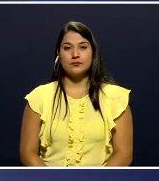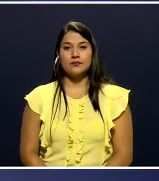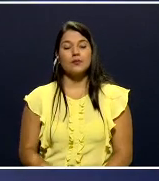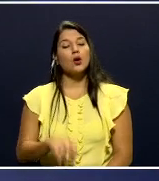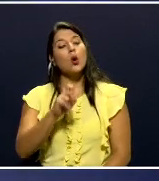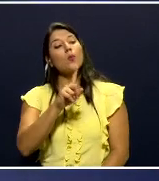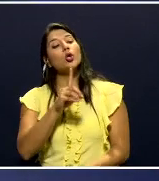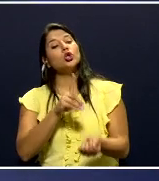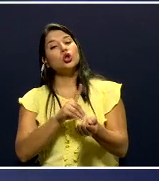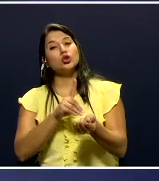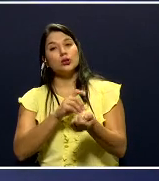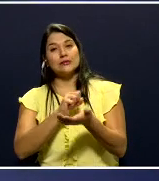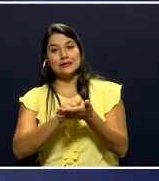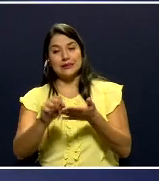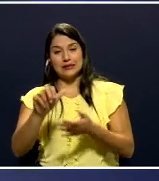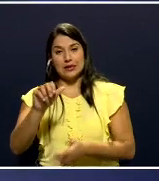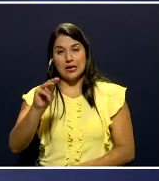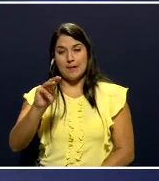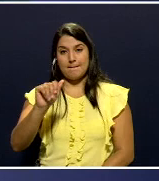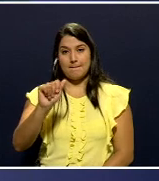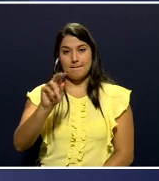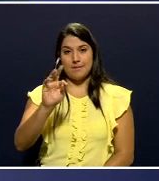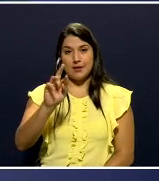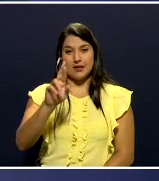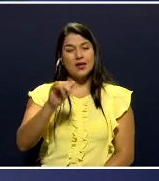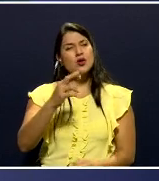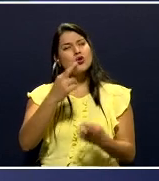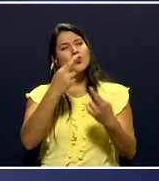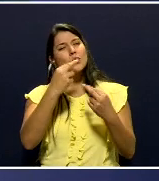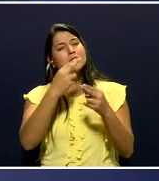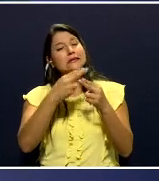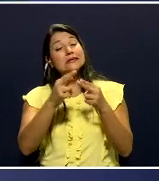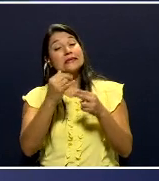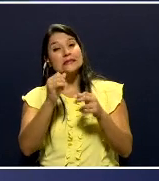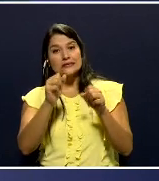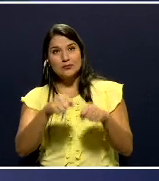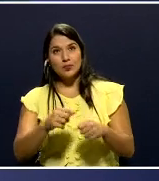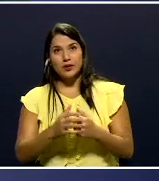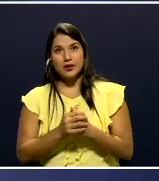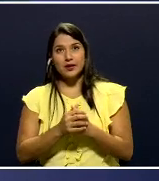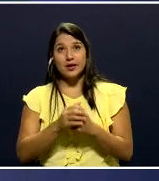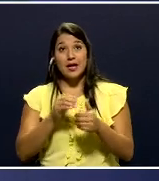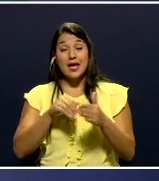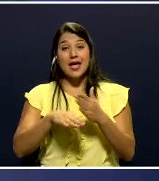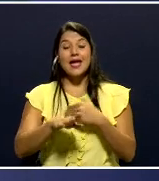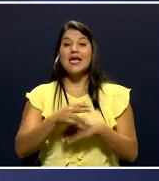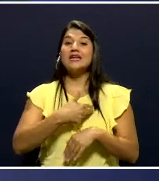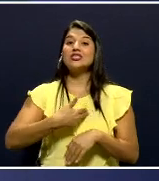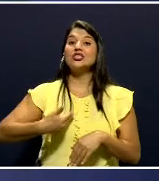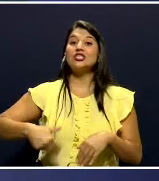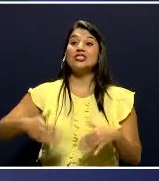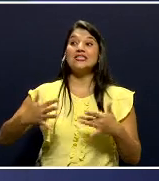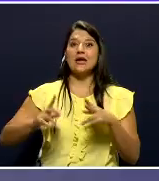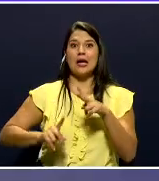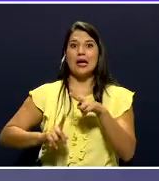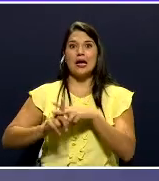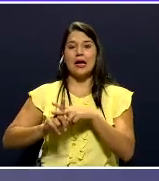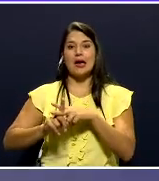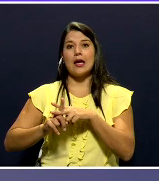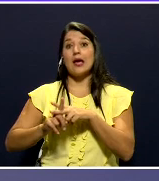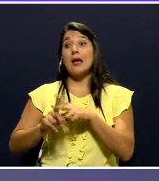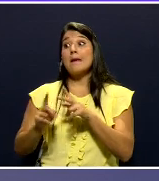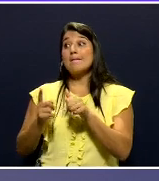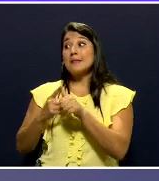Pregunta, doctor Santamaría. Breve la respuesta, si pudiera ser. En China ya aparecieron los primeros casos de